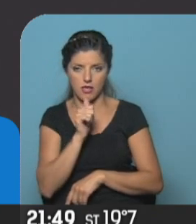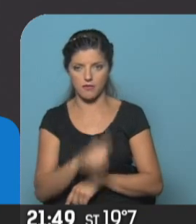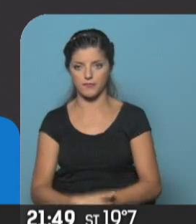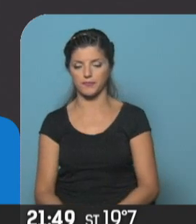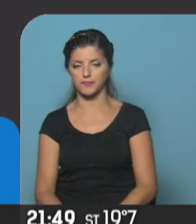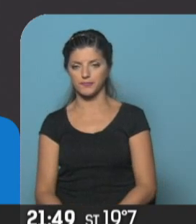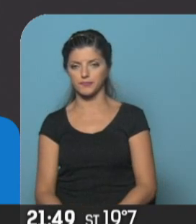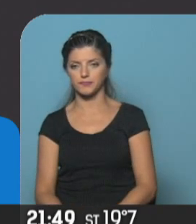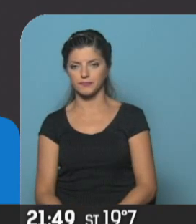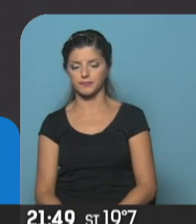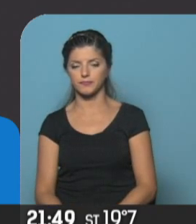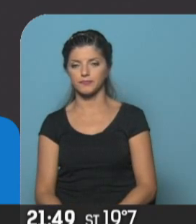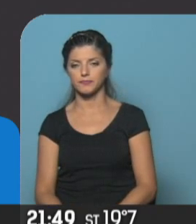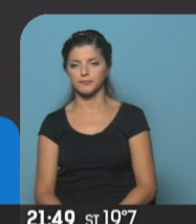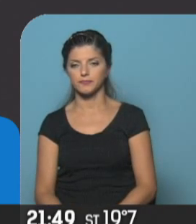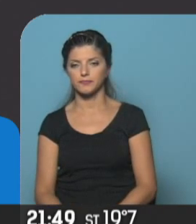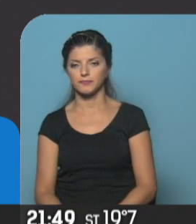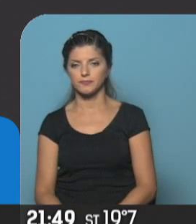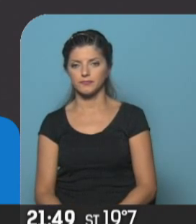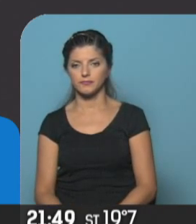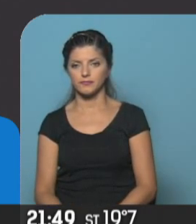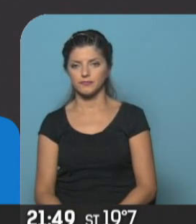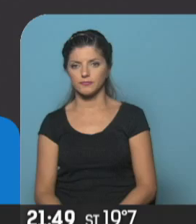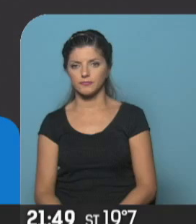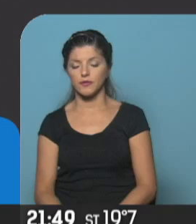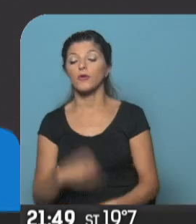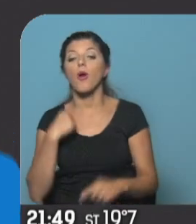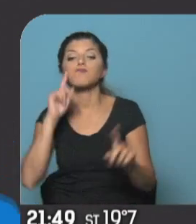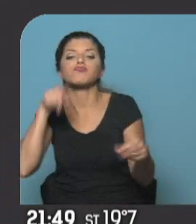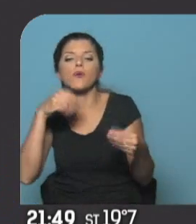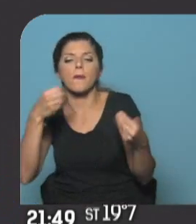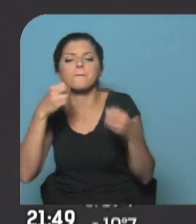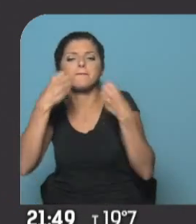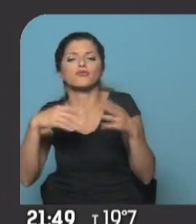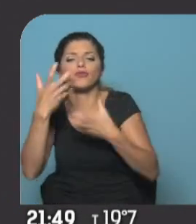afectadas por el momento. No se saben las causas del origen de este incendio.